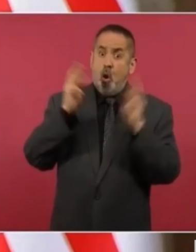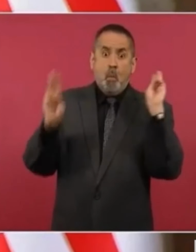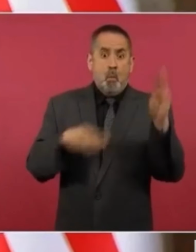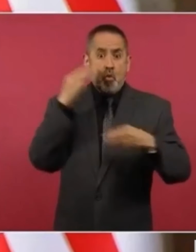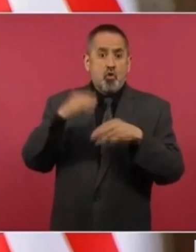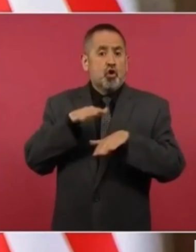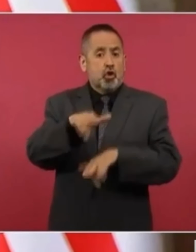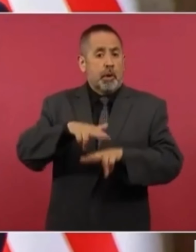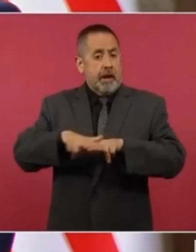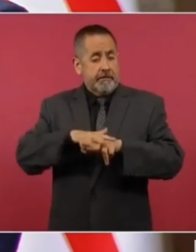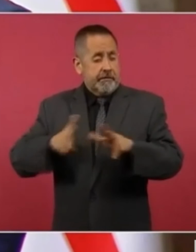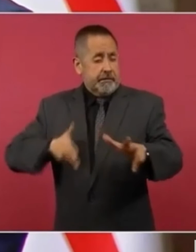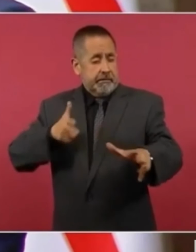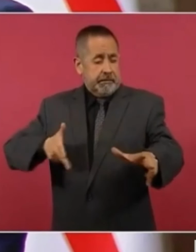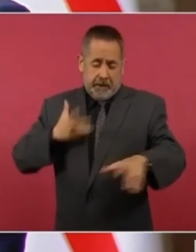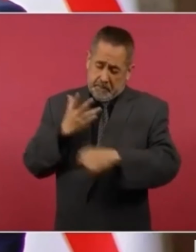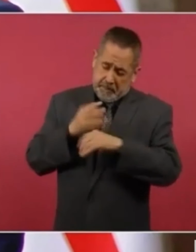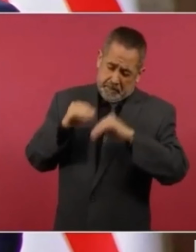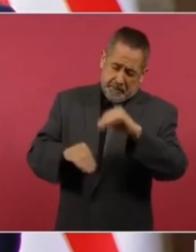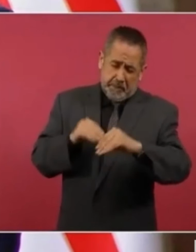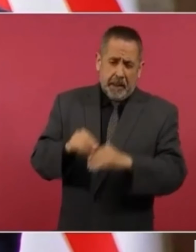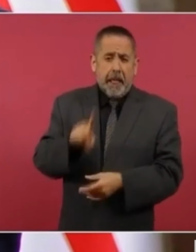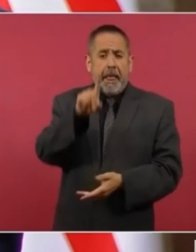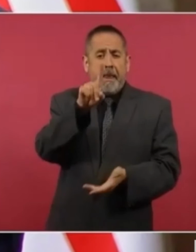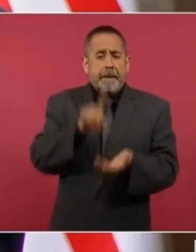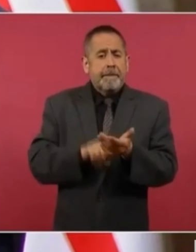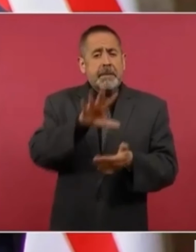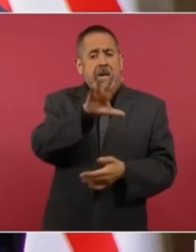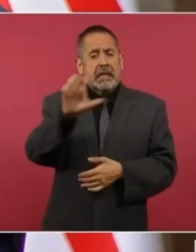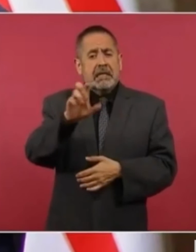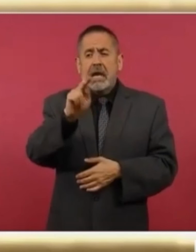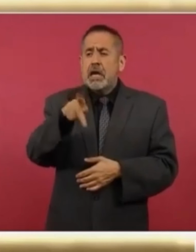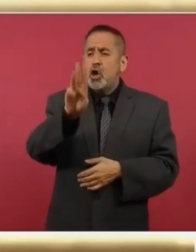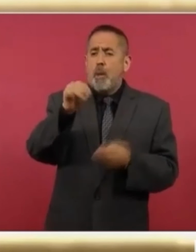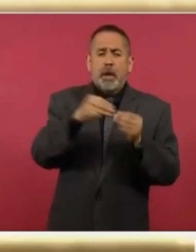del mundo, porque son